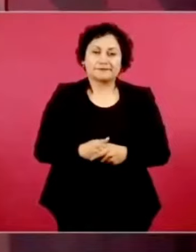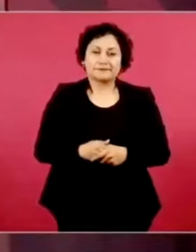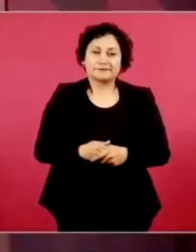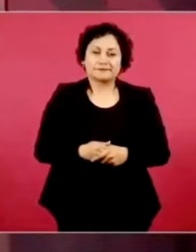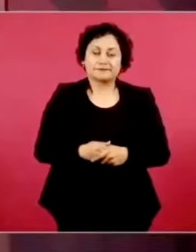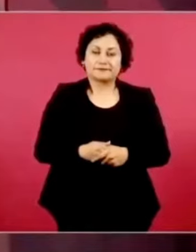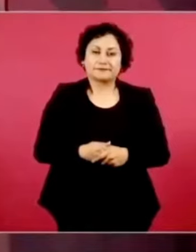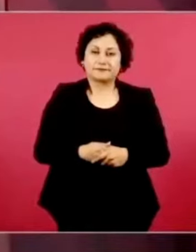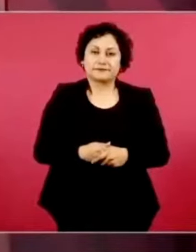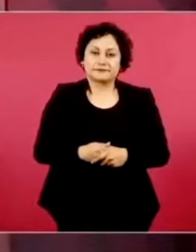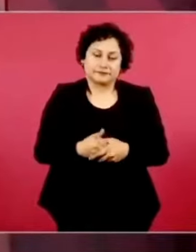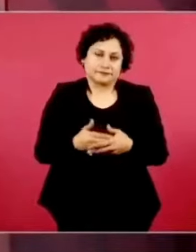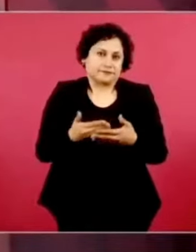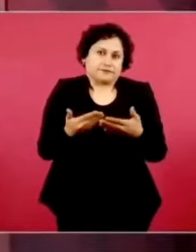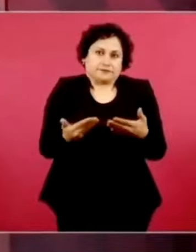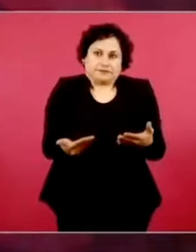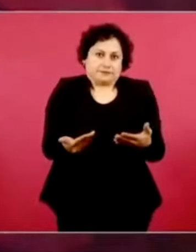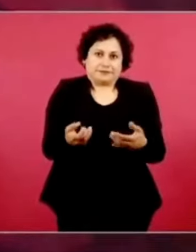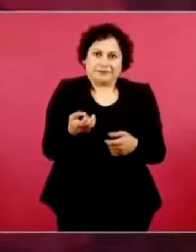ese legado